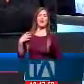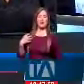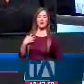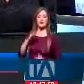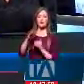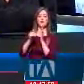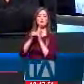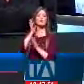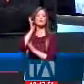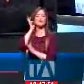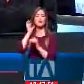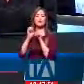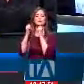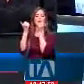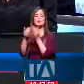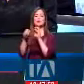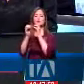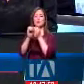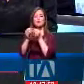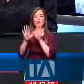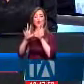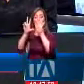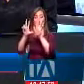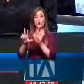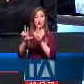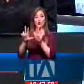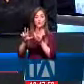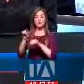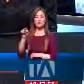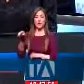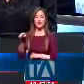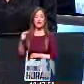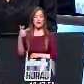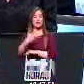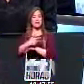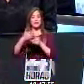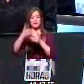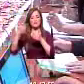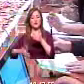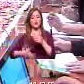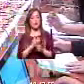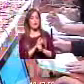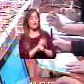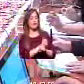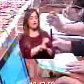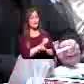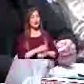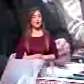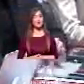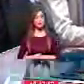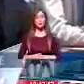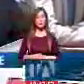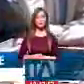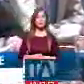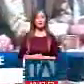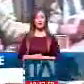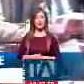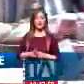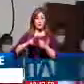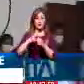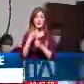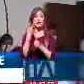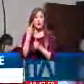por sus declaraciones. Cerda tiene 3 días para presentar su defensa. En el segundo intento, el CAL dio paso a la